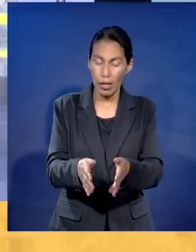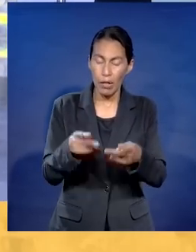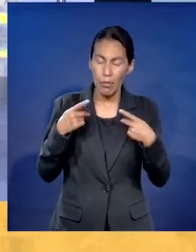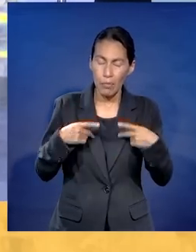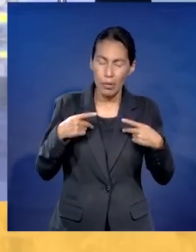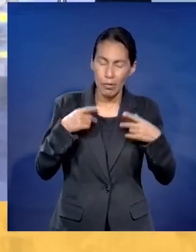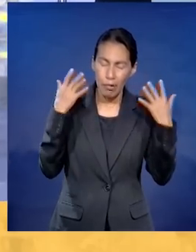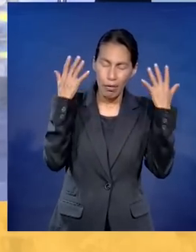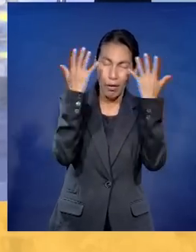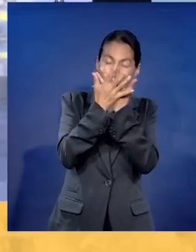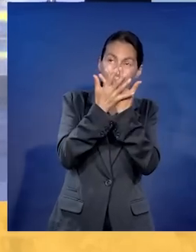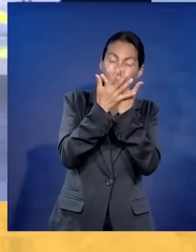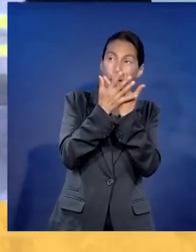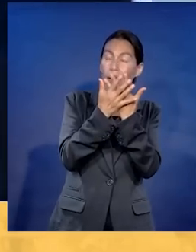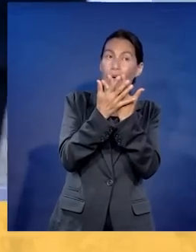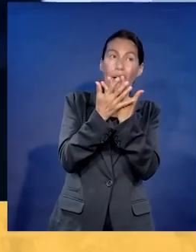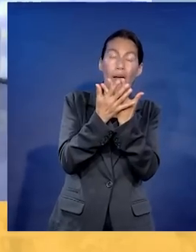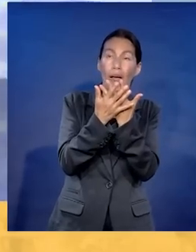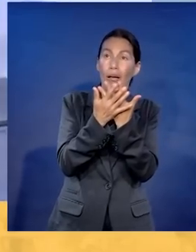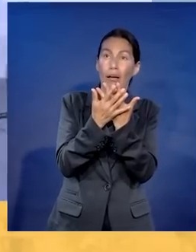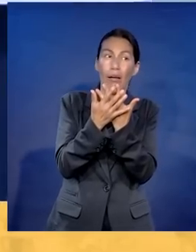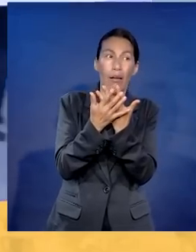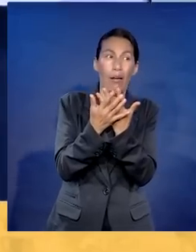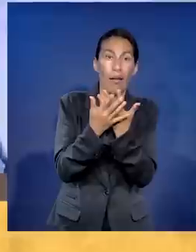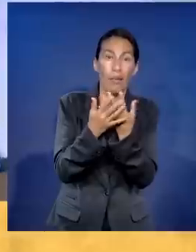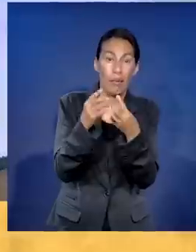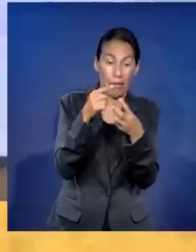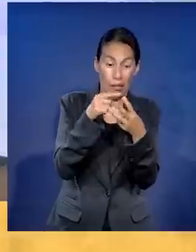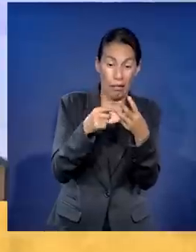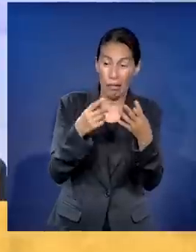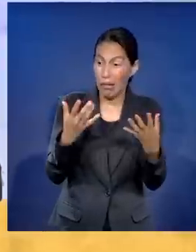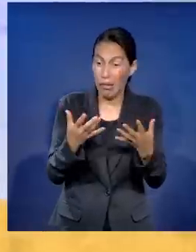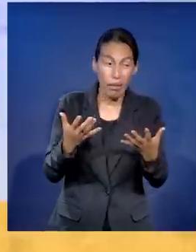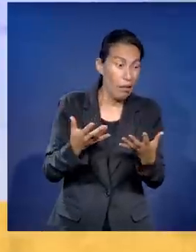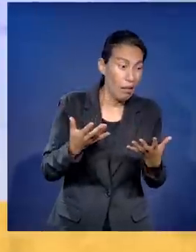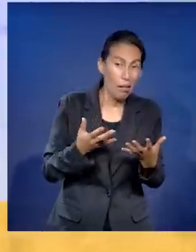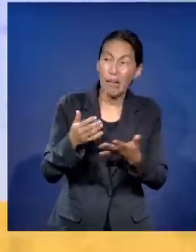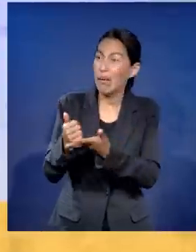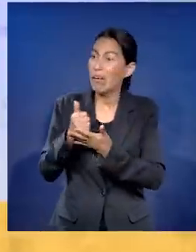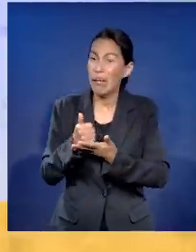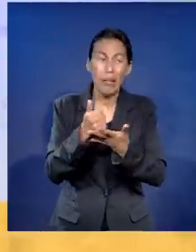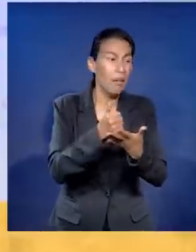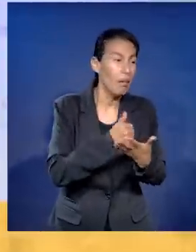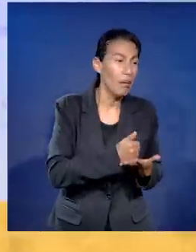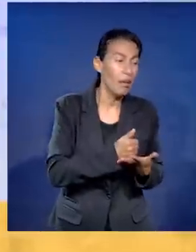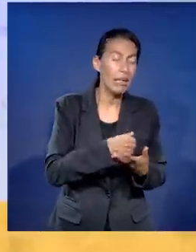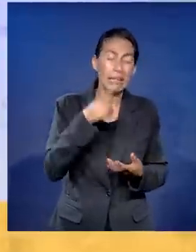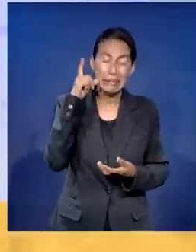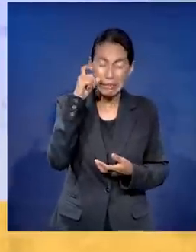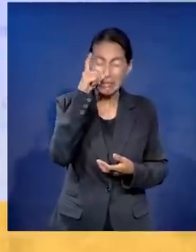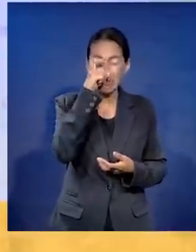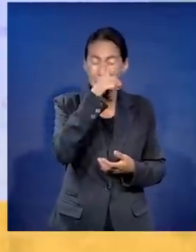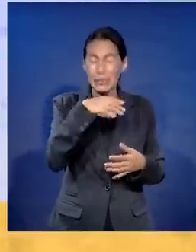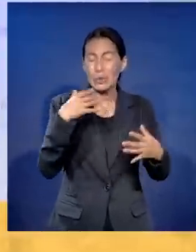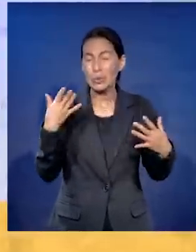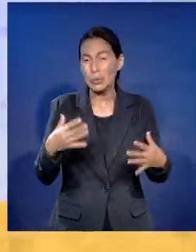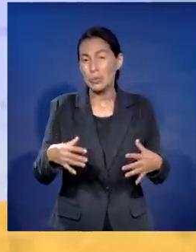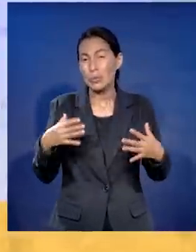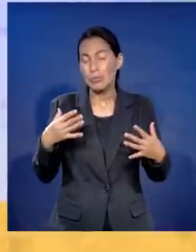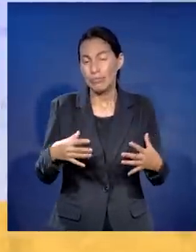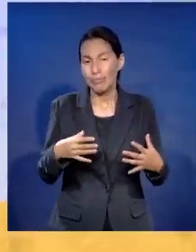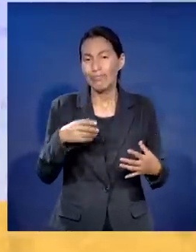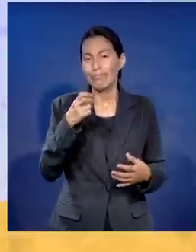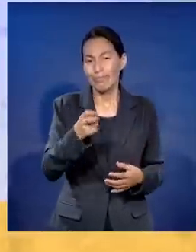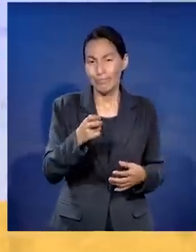tiende a reacomodar sus pensamientos reacciona Busca un grupo de ayuda Busca un psicólogo Busca alguien que le ayude porque entró